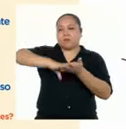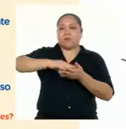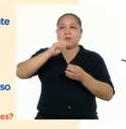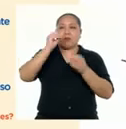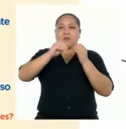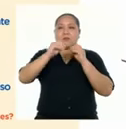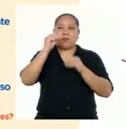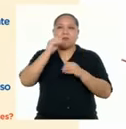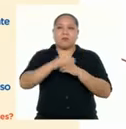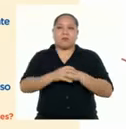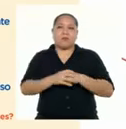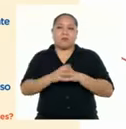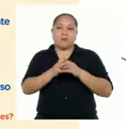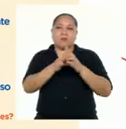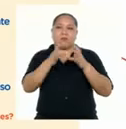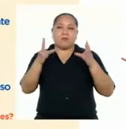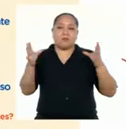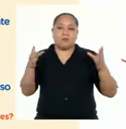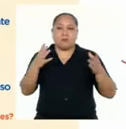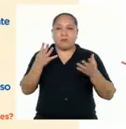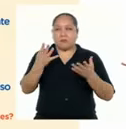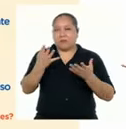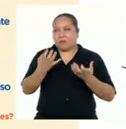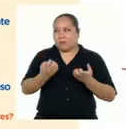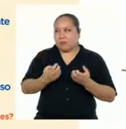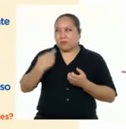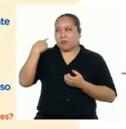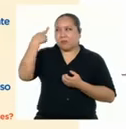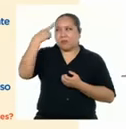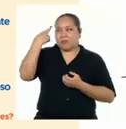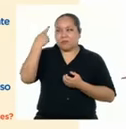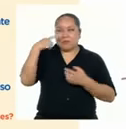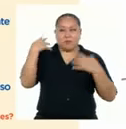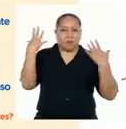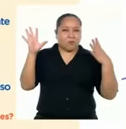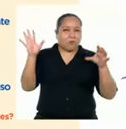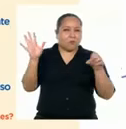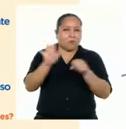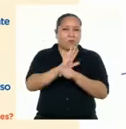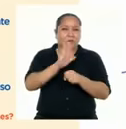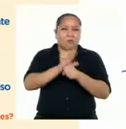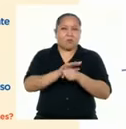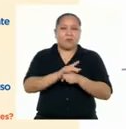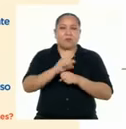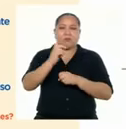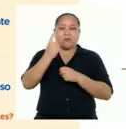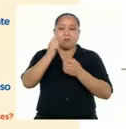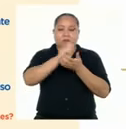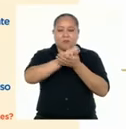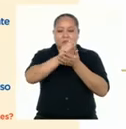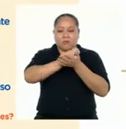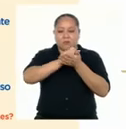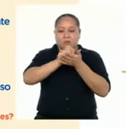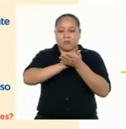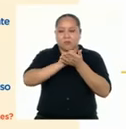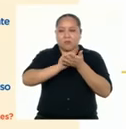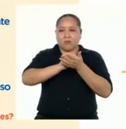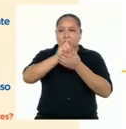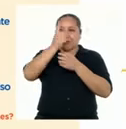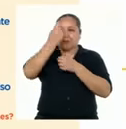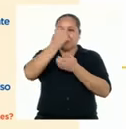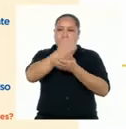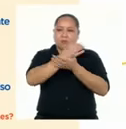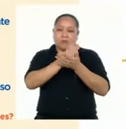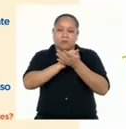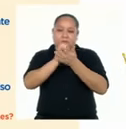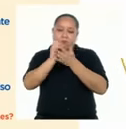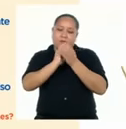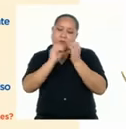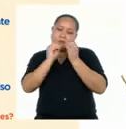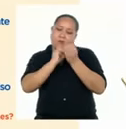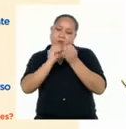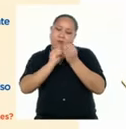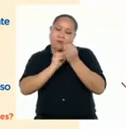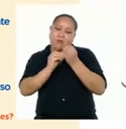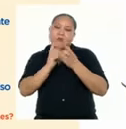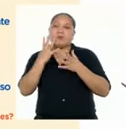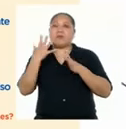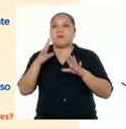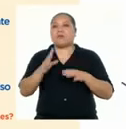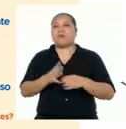muy general porque prefiero hacer la reflexión completa una vez que haya escrito la versión preliminar de la introducción y el nudo de mi